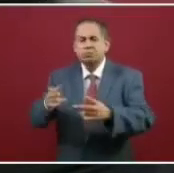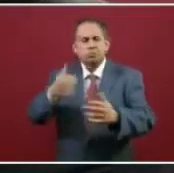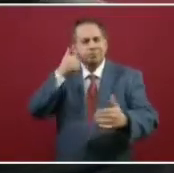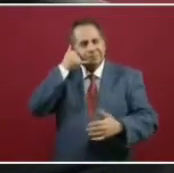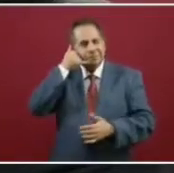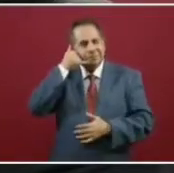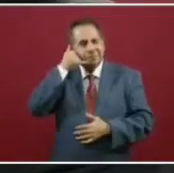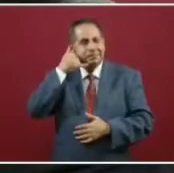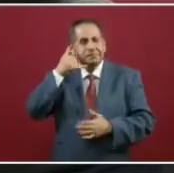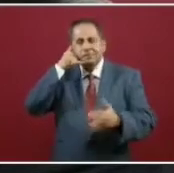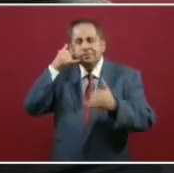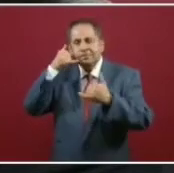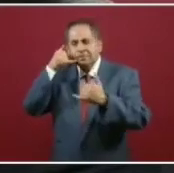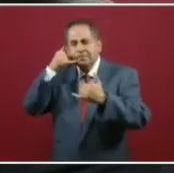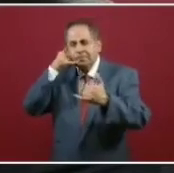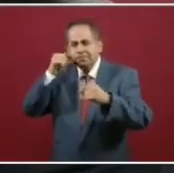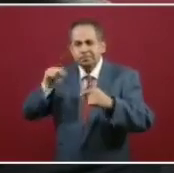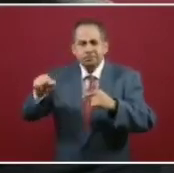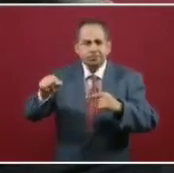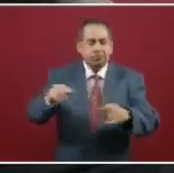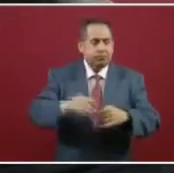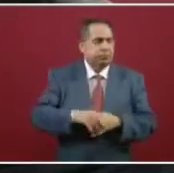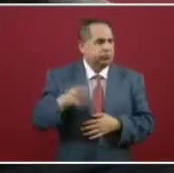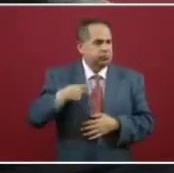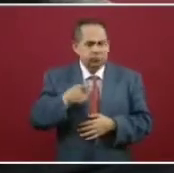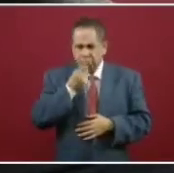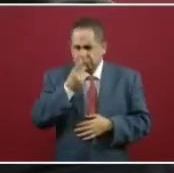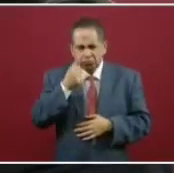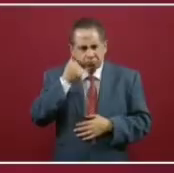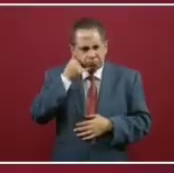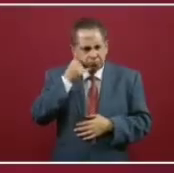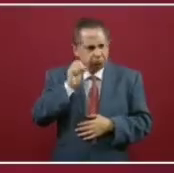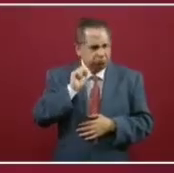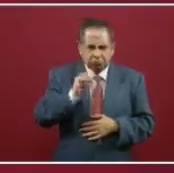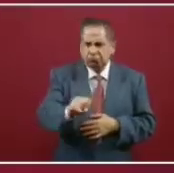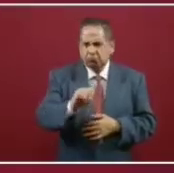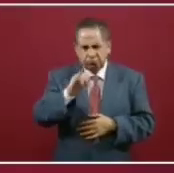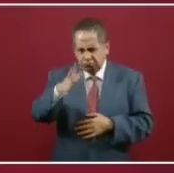telefónica. La gente dijo sí a los segundos pisos.